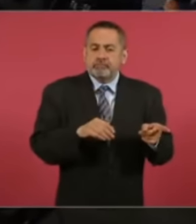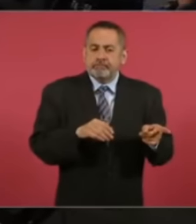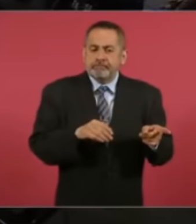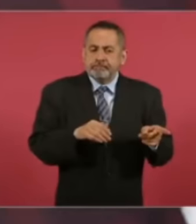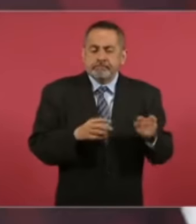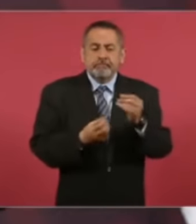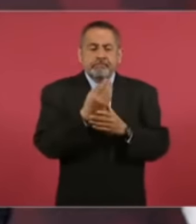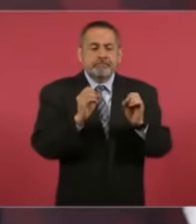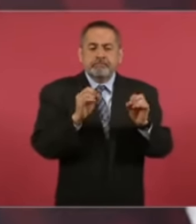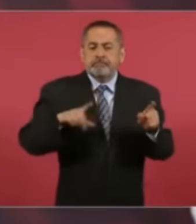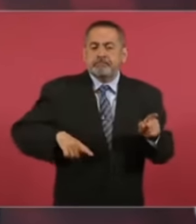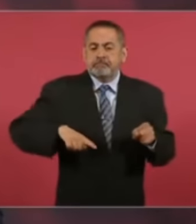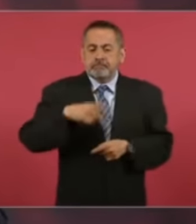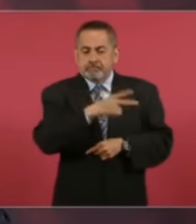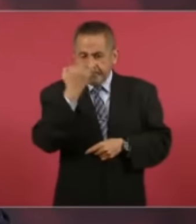porque necesitaban